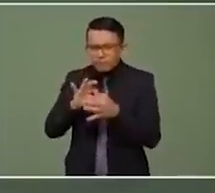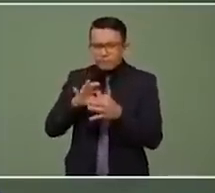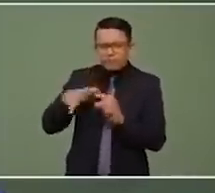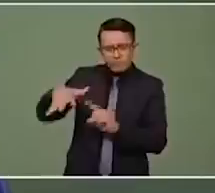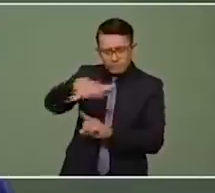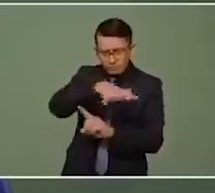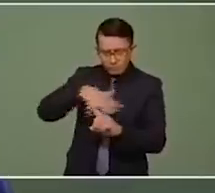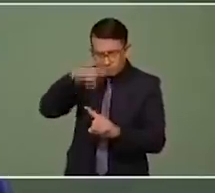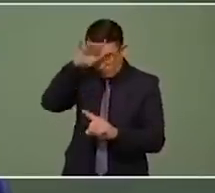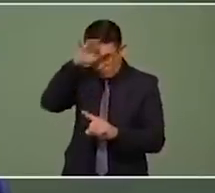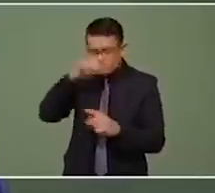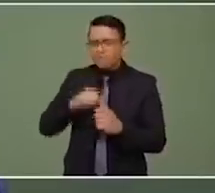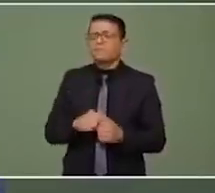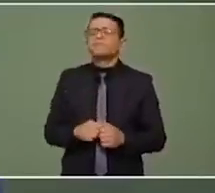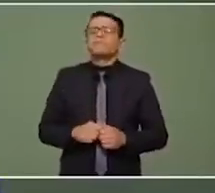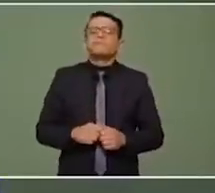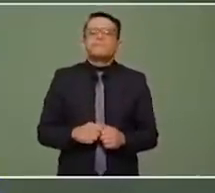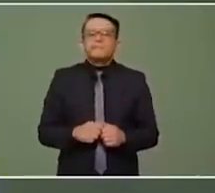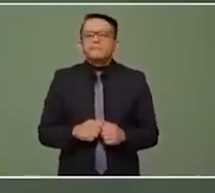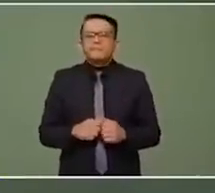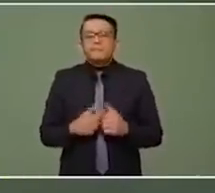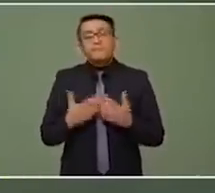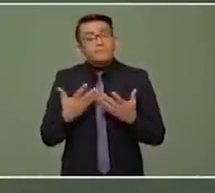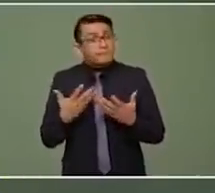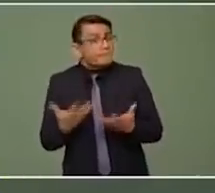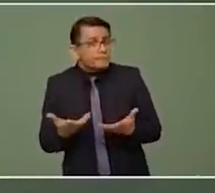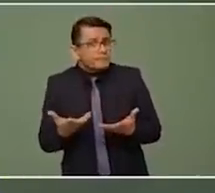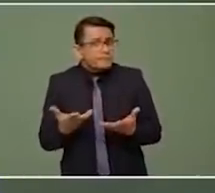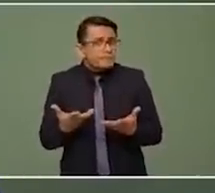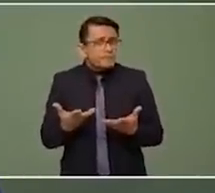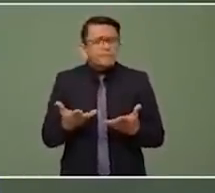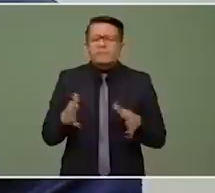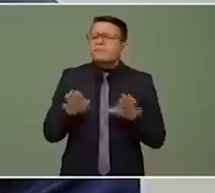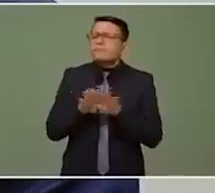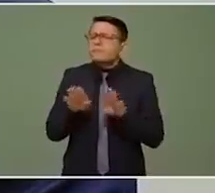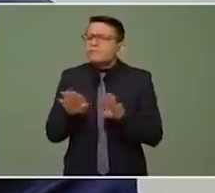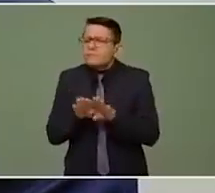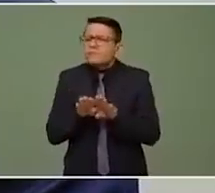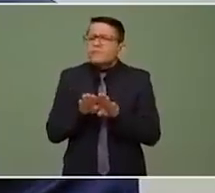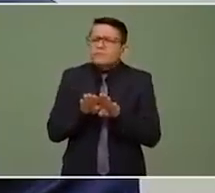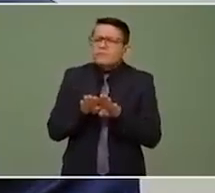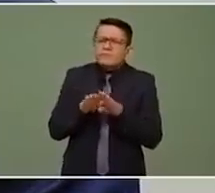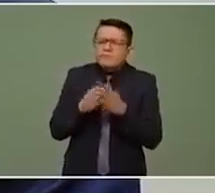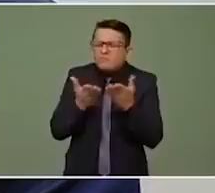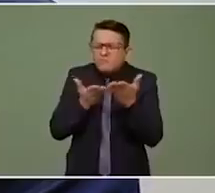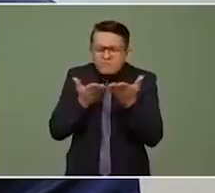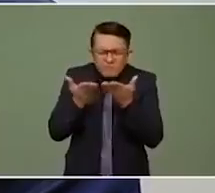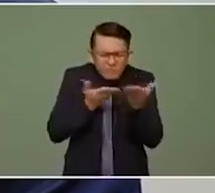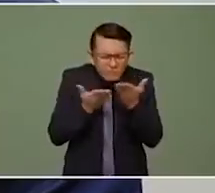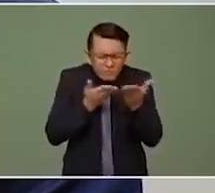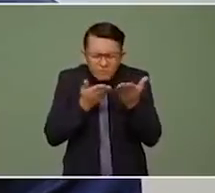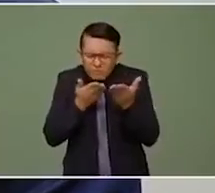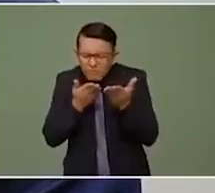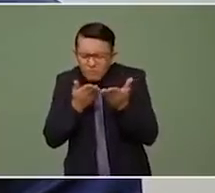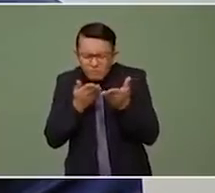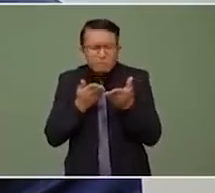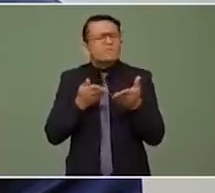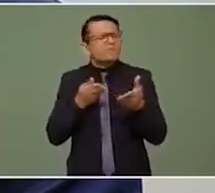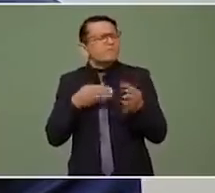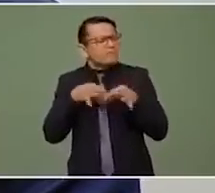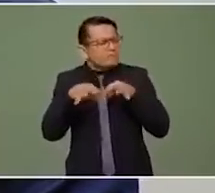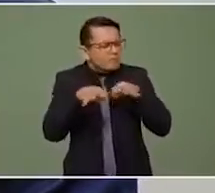zona metropolitana de cómo se está actuando